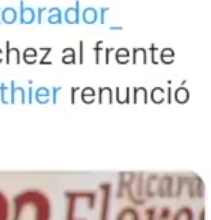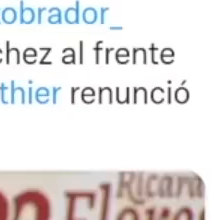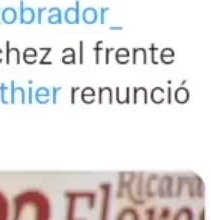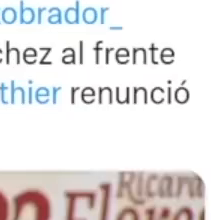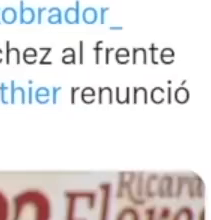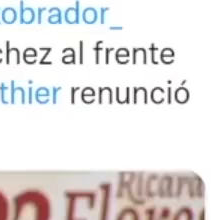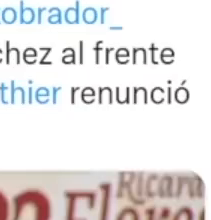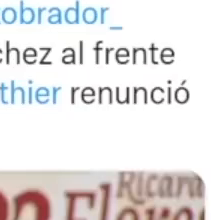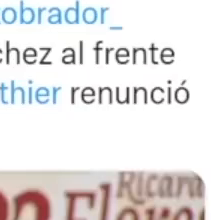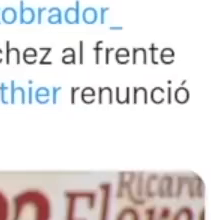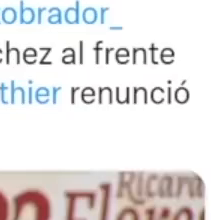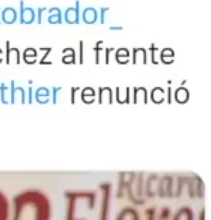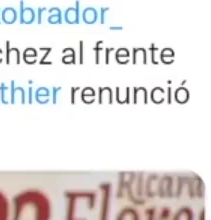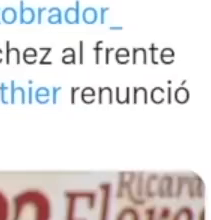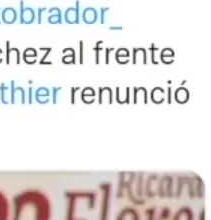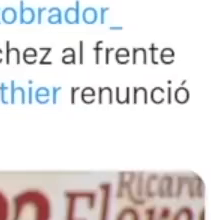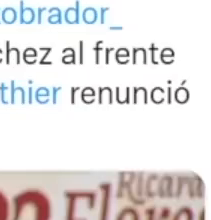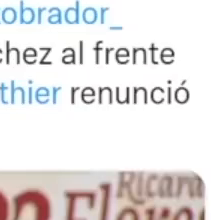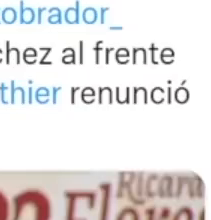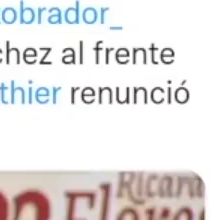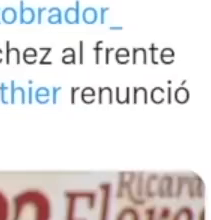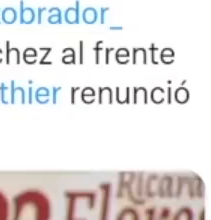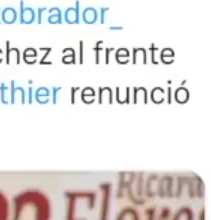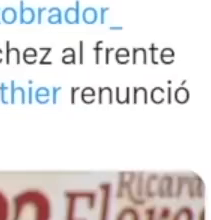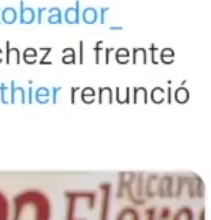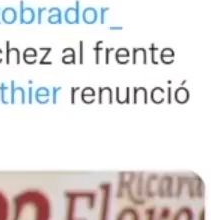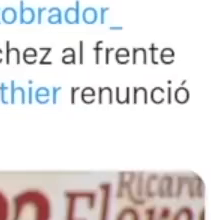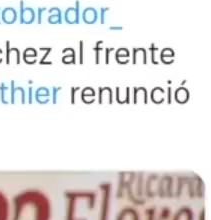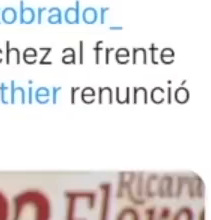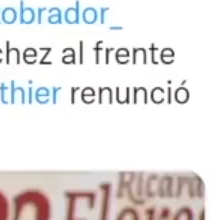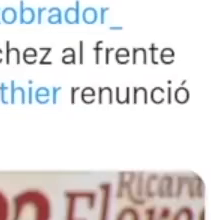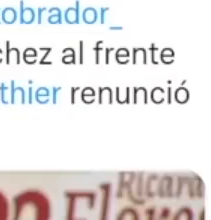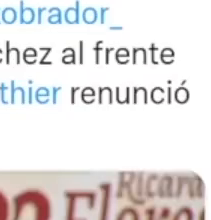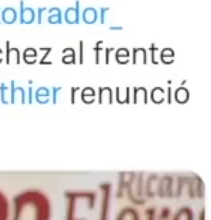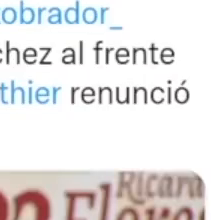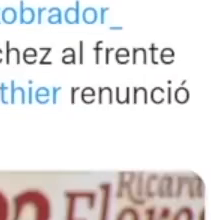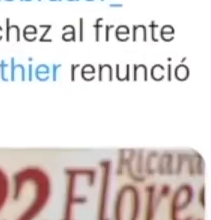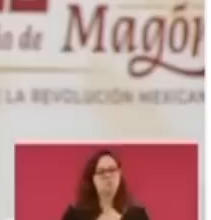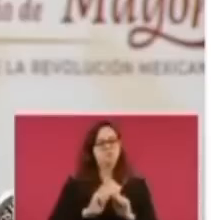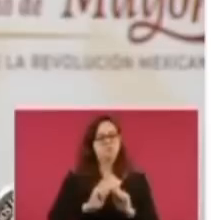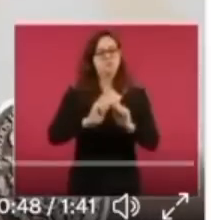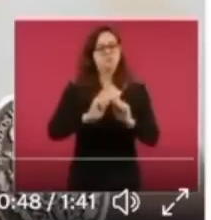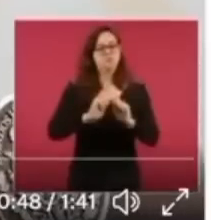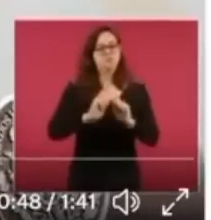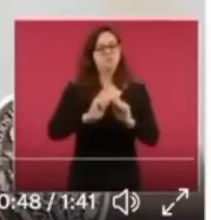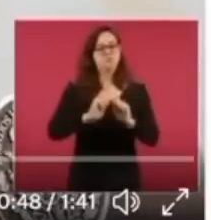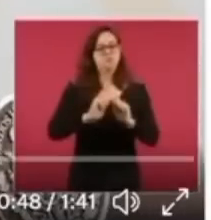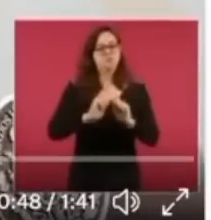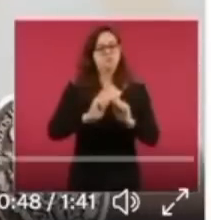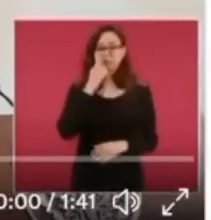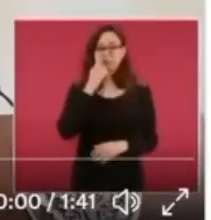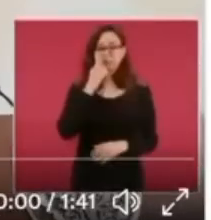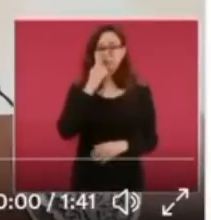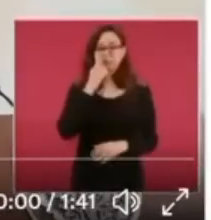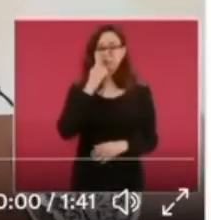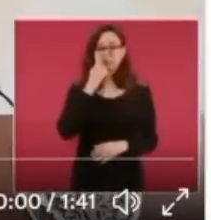el gobierno, seguir subsidiando la gasolina, pero ya empezarse a preocupar un poquito más. Y bueno, pues aquí el anuncio, ¿no?, de la llegada de